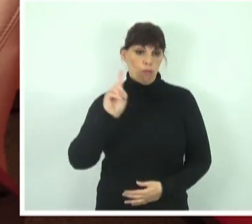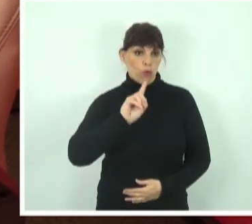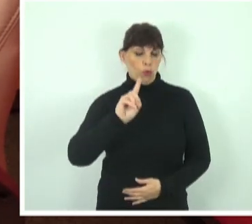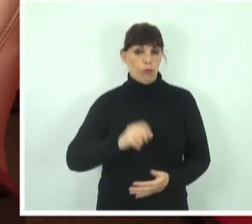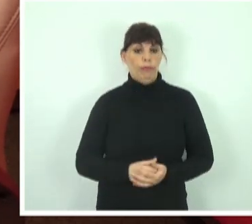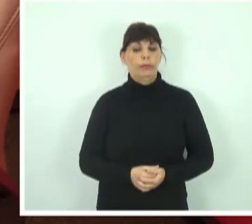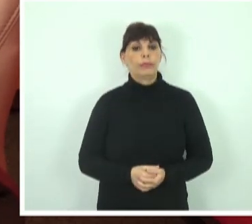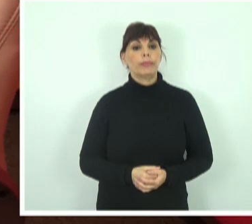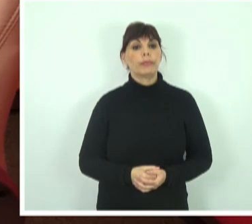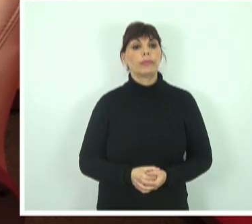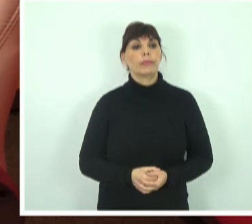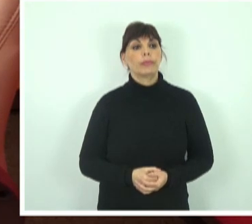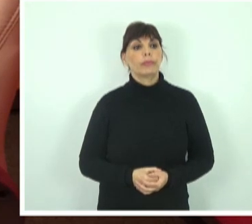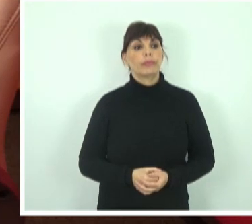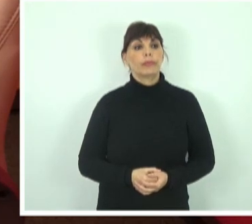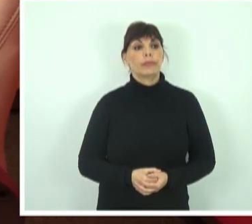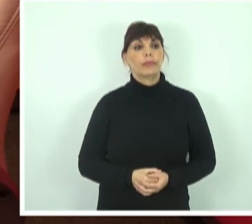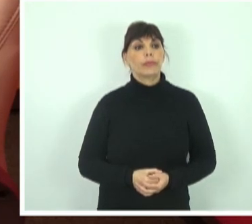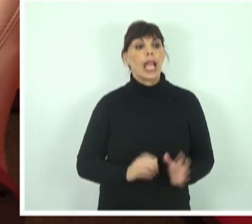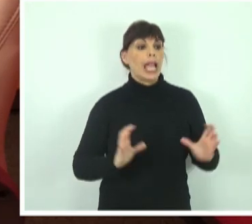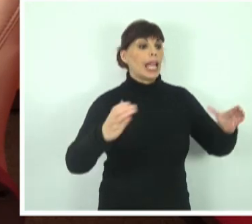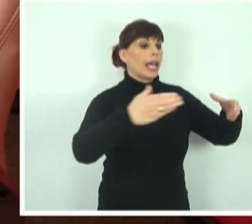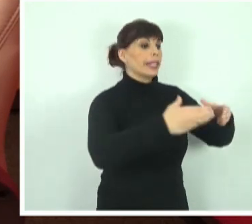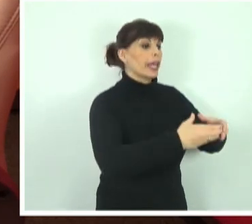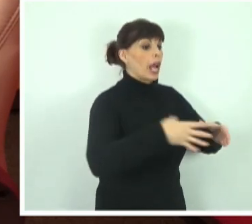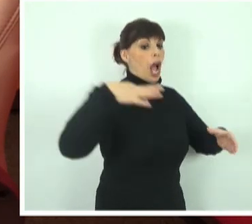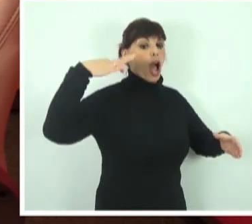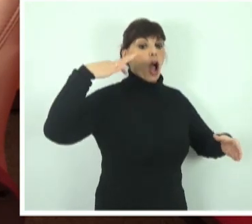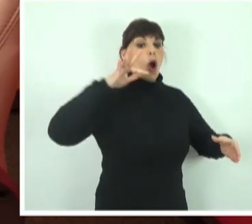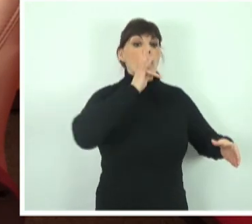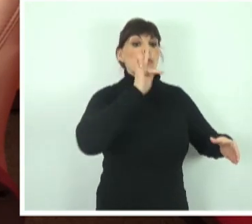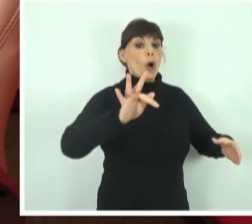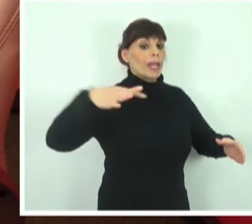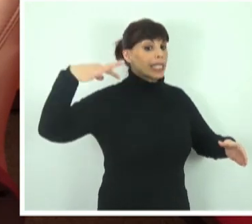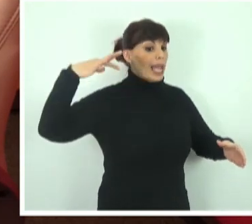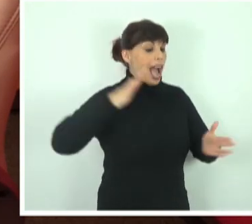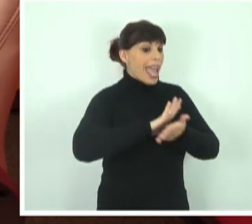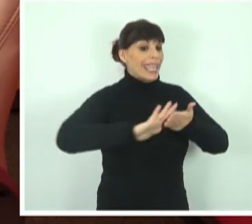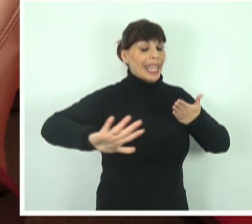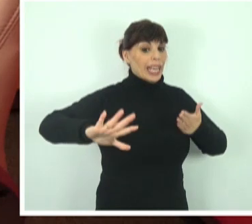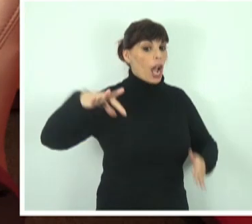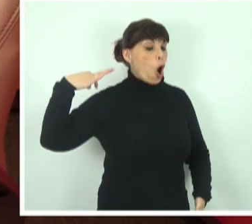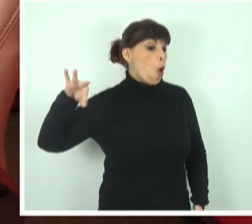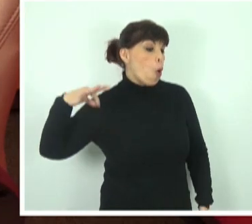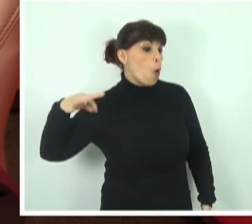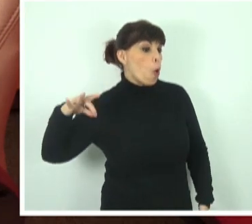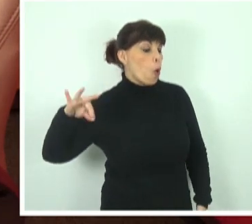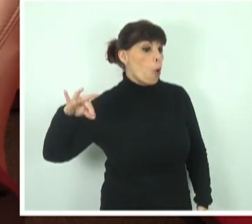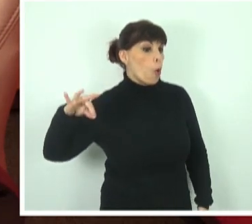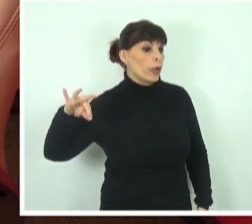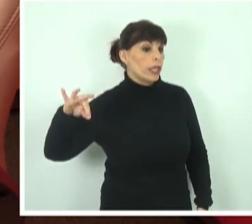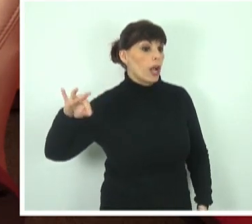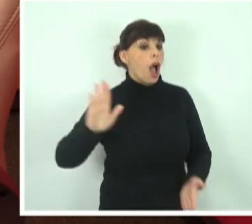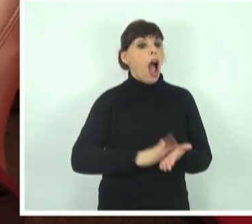tierra que tiene la promesa eterna del Señor, hasta que Jesucristo